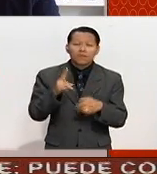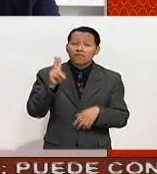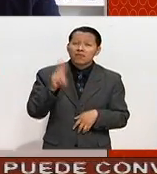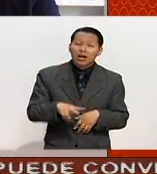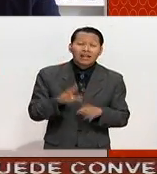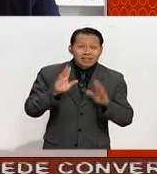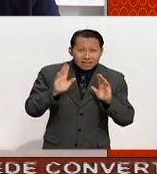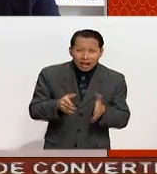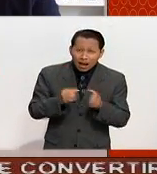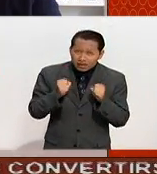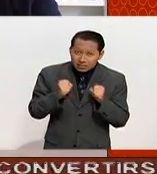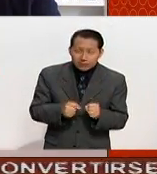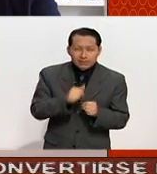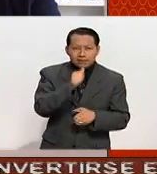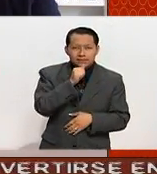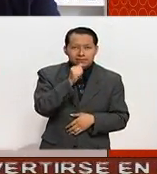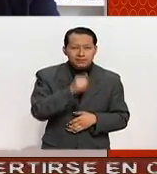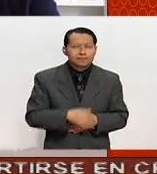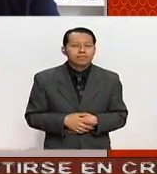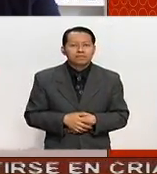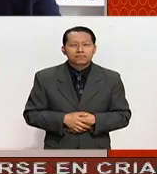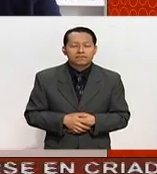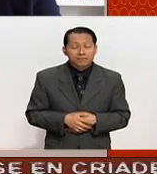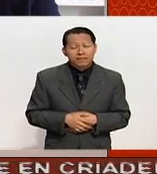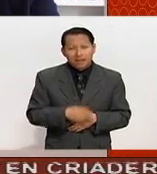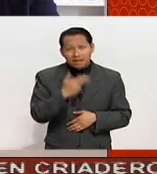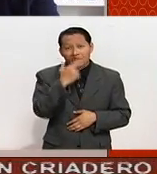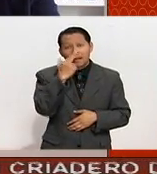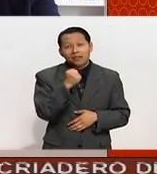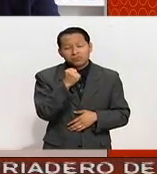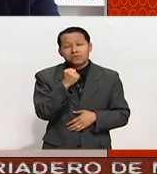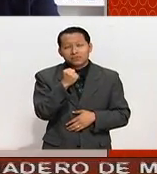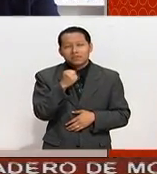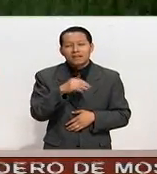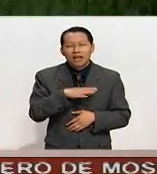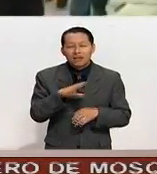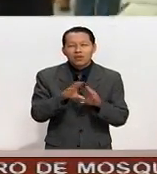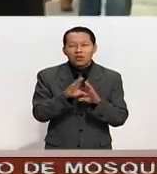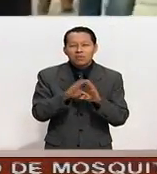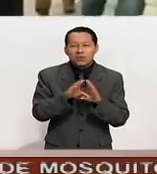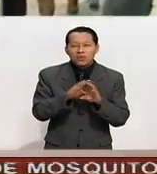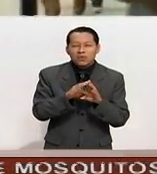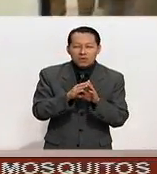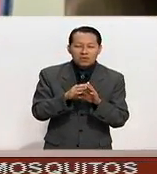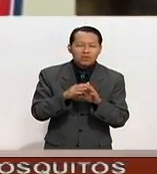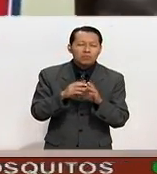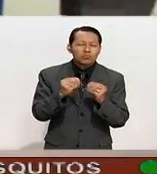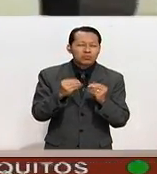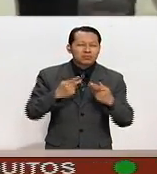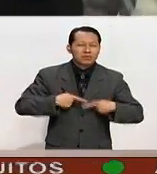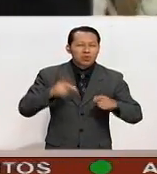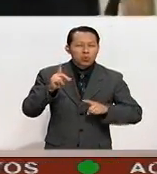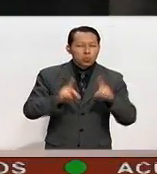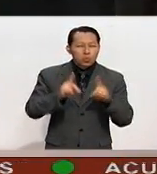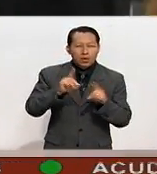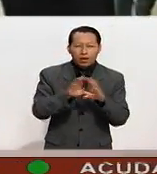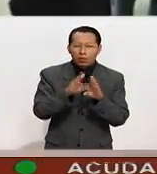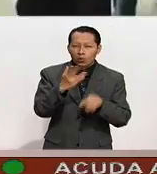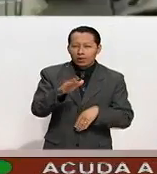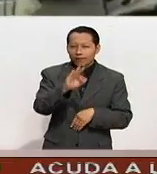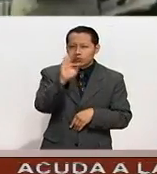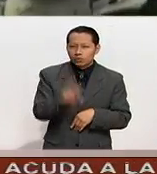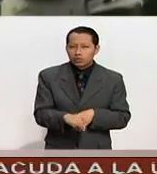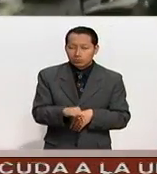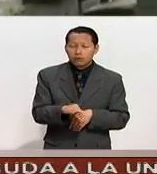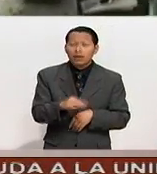a pesar de todo. No, tienes mucha razón, hay un margen de 10% de indecisos. Y es cierto, el día